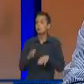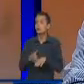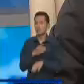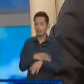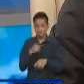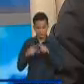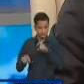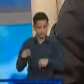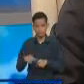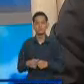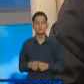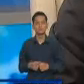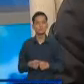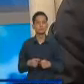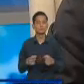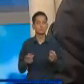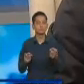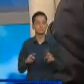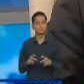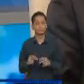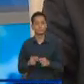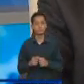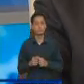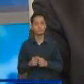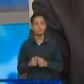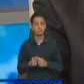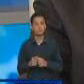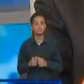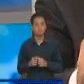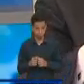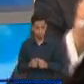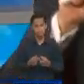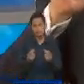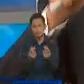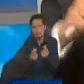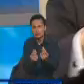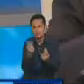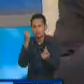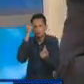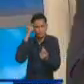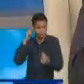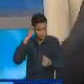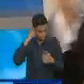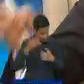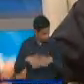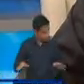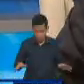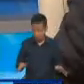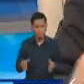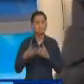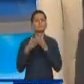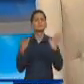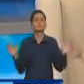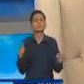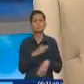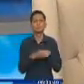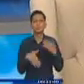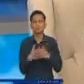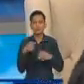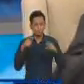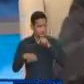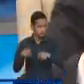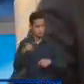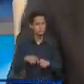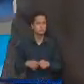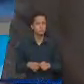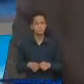que además se requiere dinero. Dinero. Y el dinero no necesariamente tiene que venir del Estado. Hay que abrir las fuentes de financiamiento para la investigación, porque